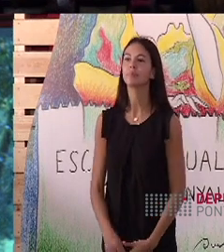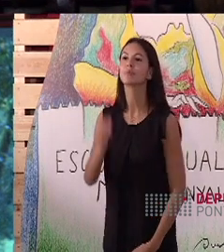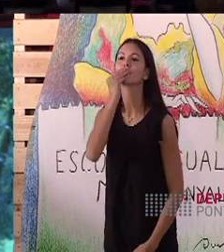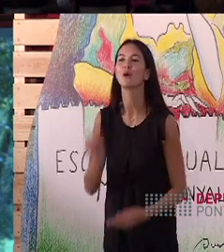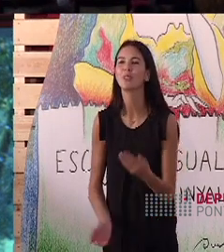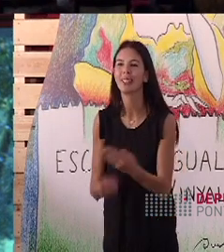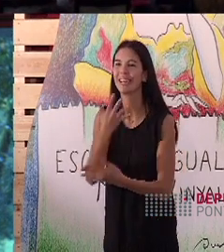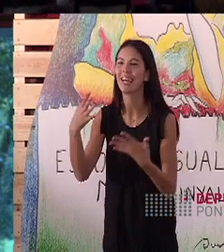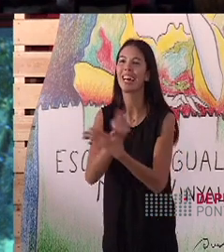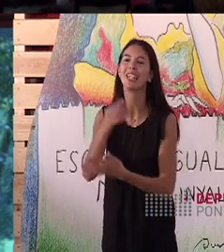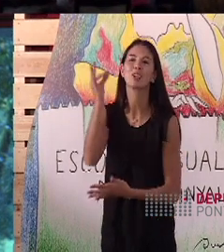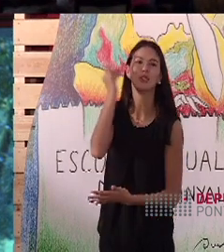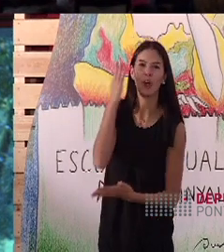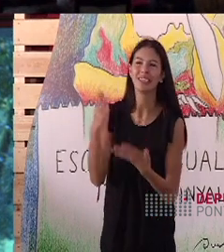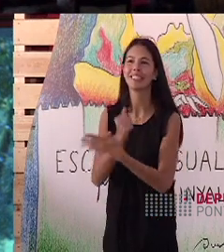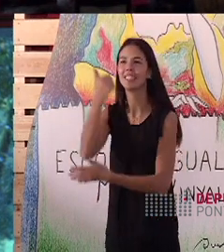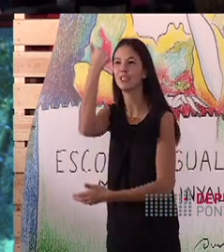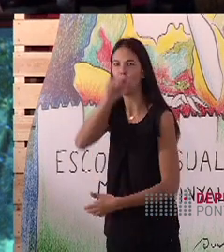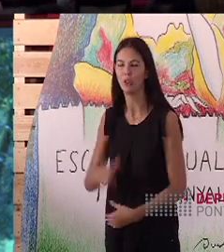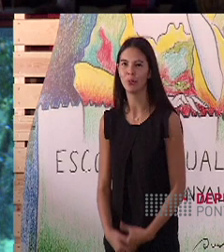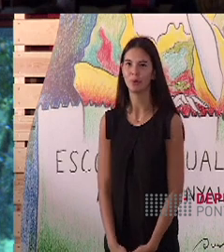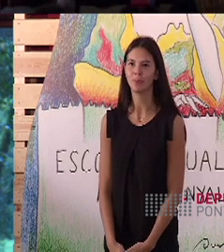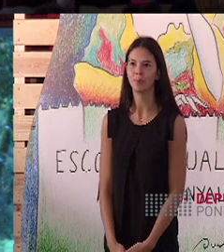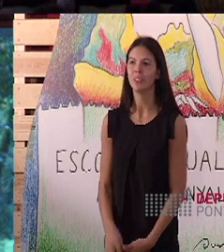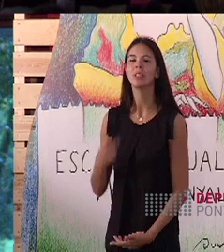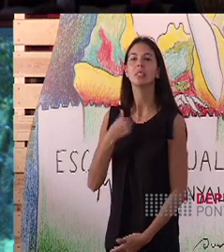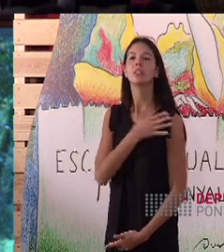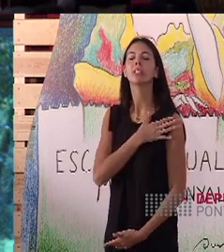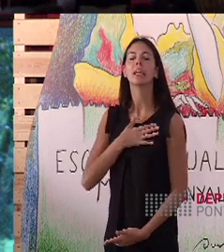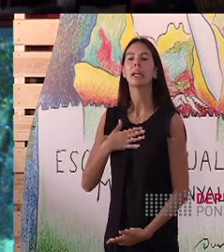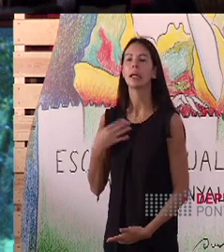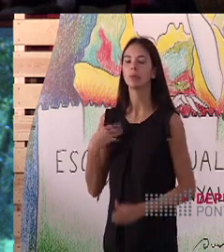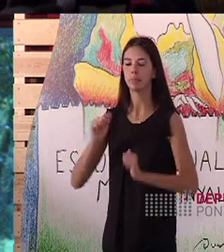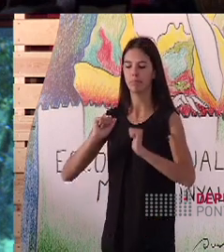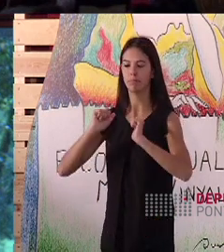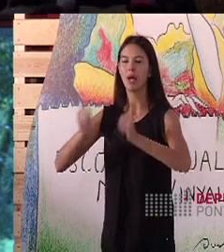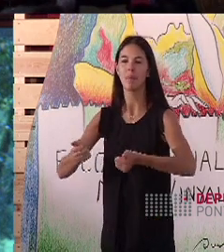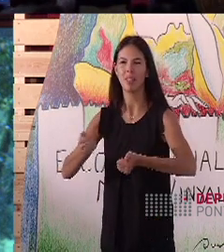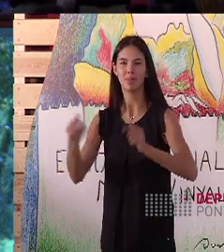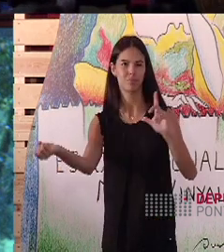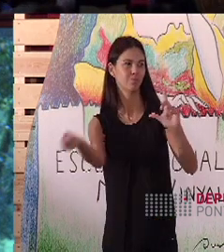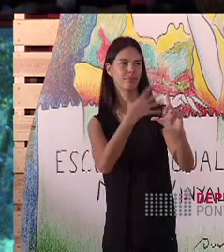Bos días a todas e a todos. Queríamos comenzar así,